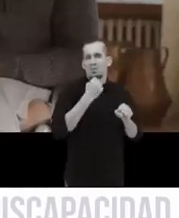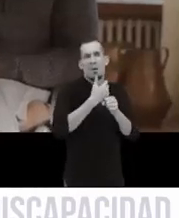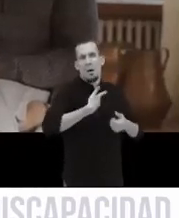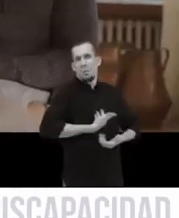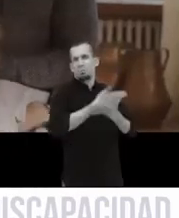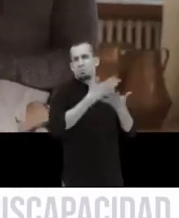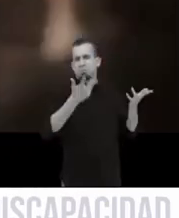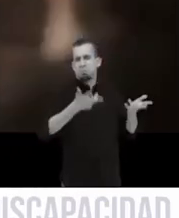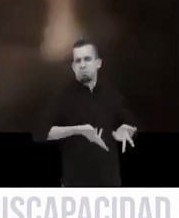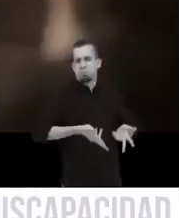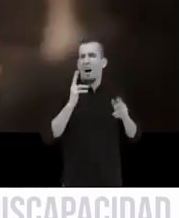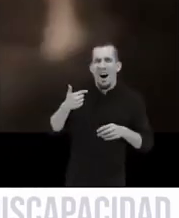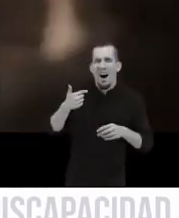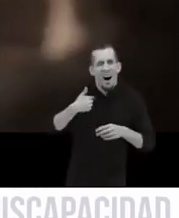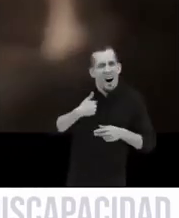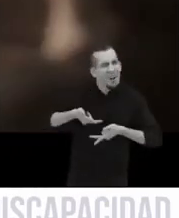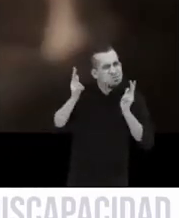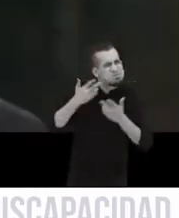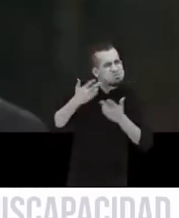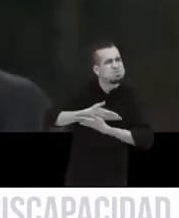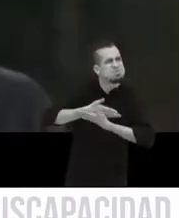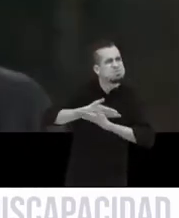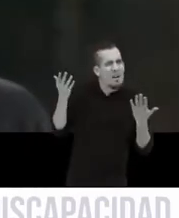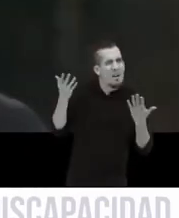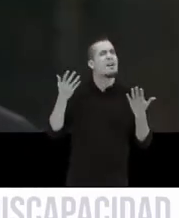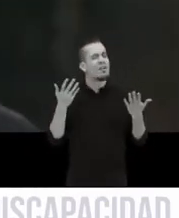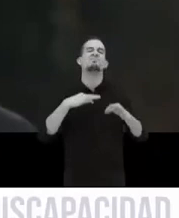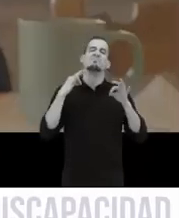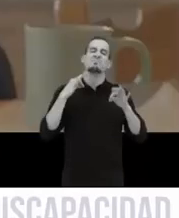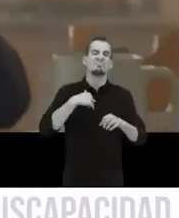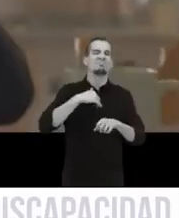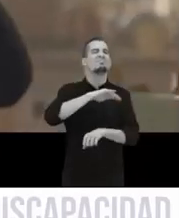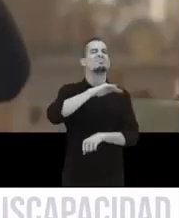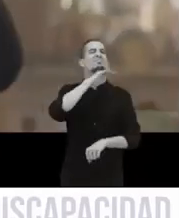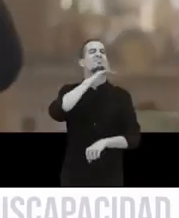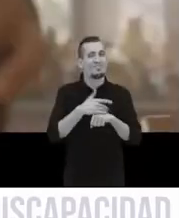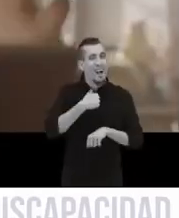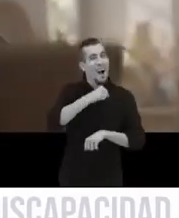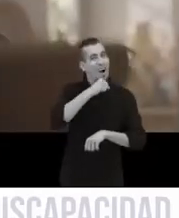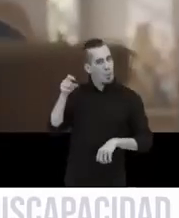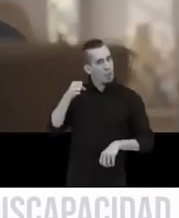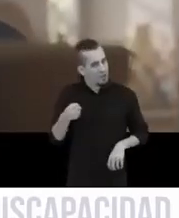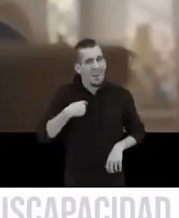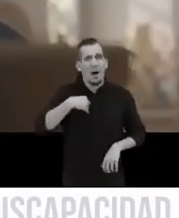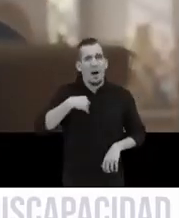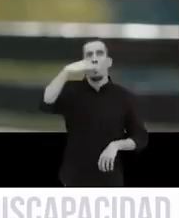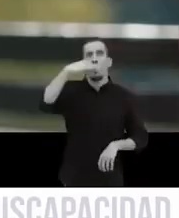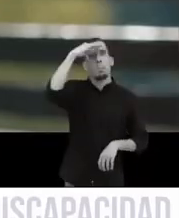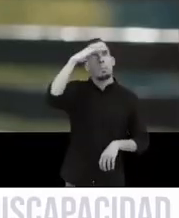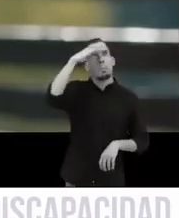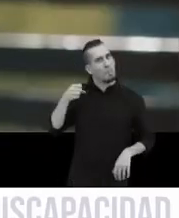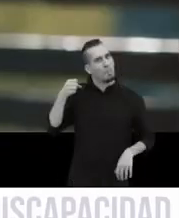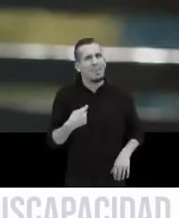pastor tú tienes que ser lo que tú quieras ser y eso dice mi abuelo pastor y el padre pastor